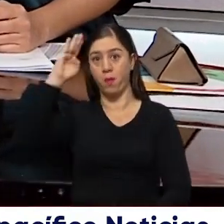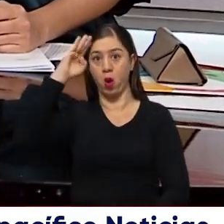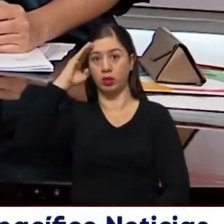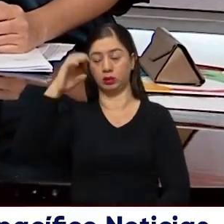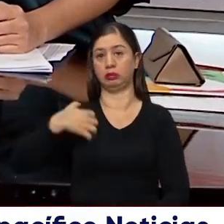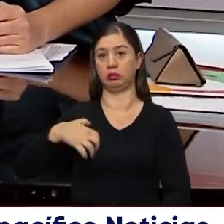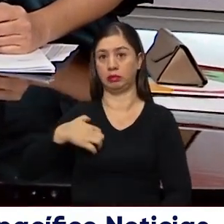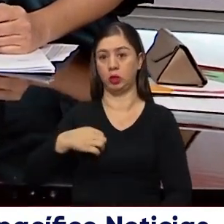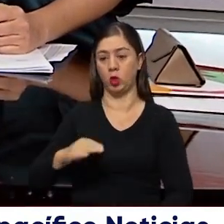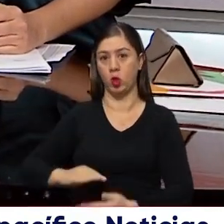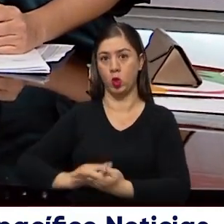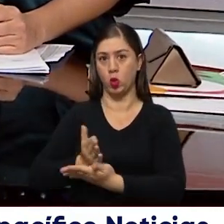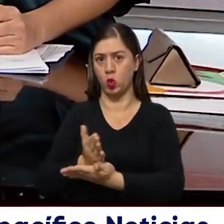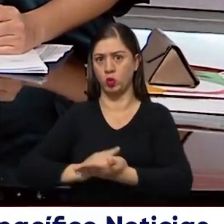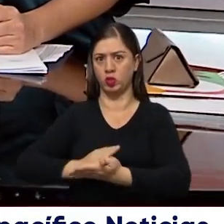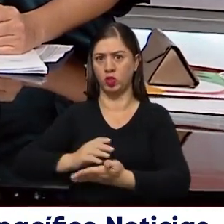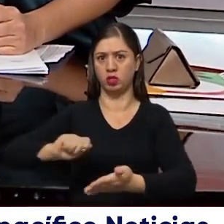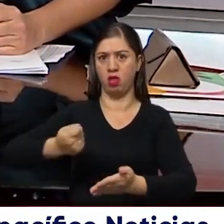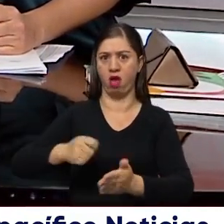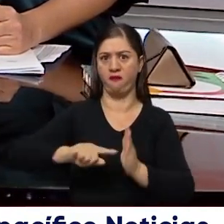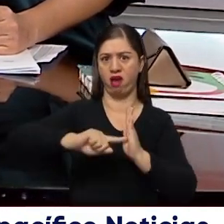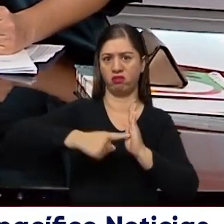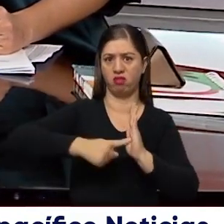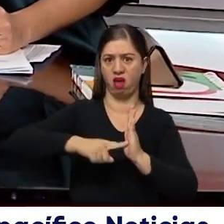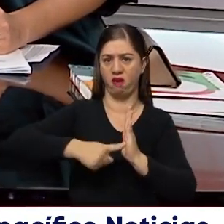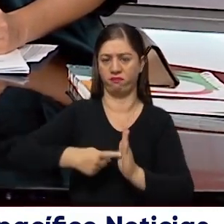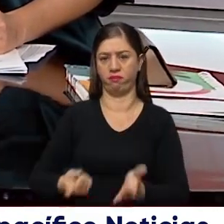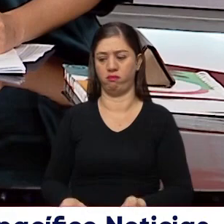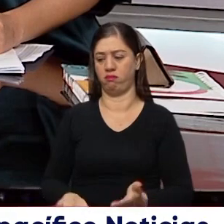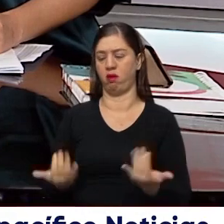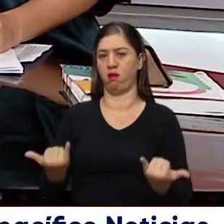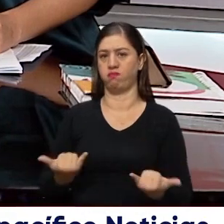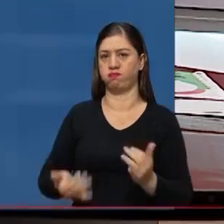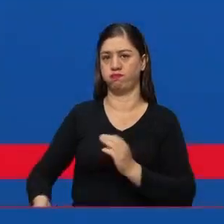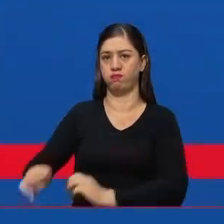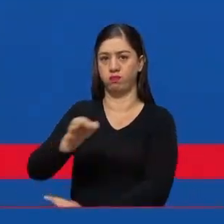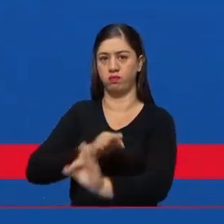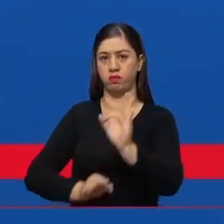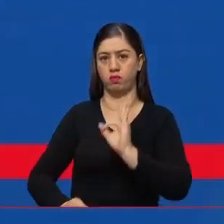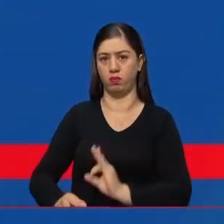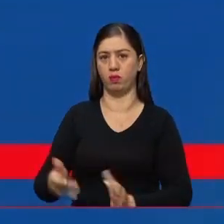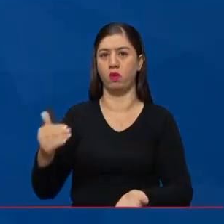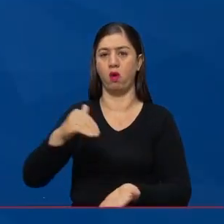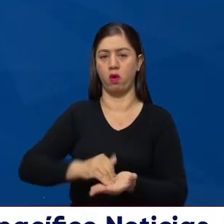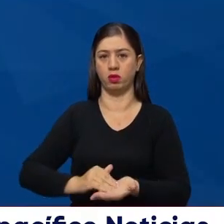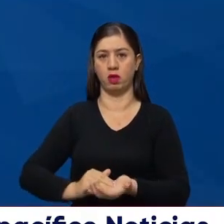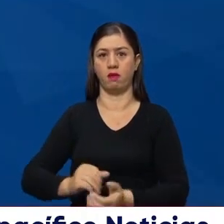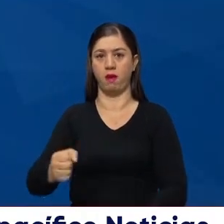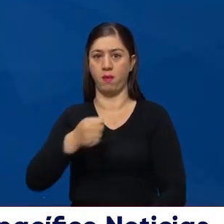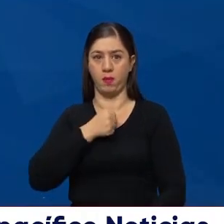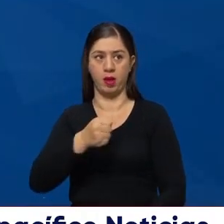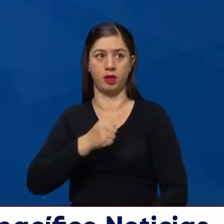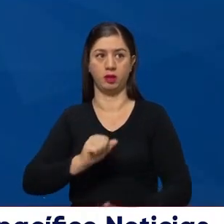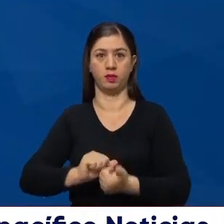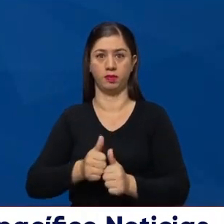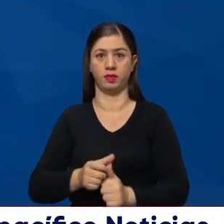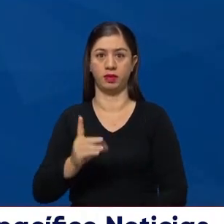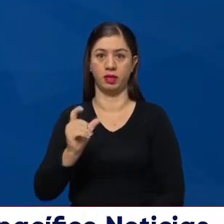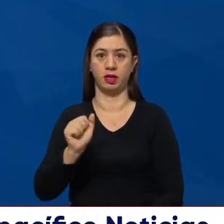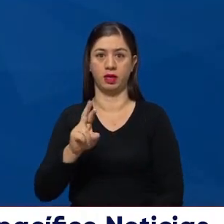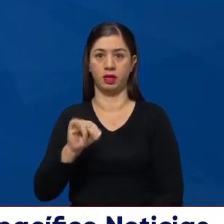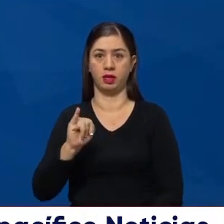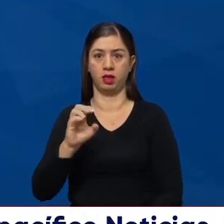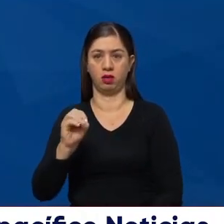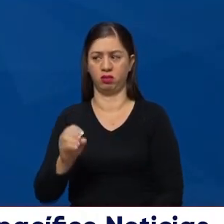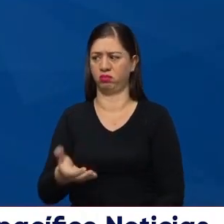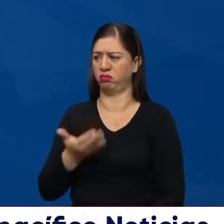cuchillos, navajas y hasta destornilladores. Se conecta con nosotros otra vez el periodista deportivo e influencer Darío Sens para